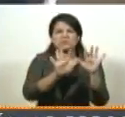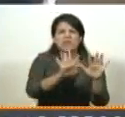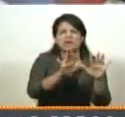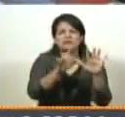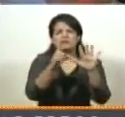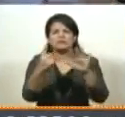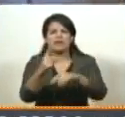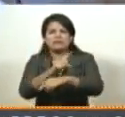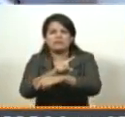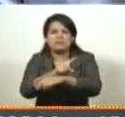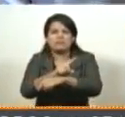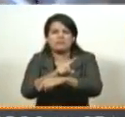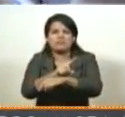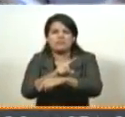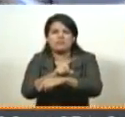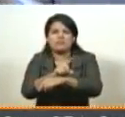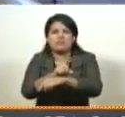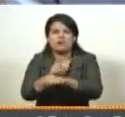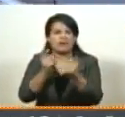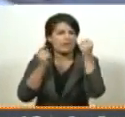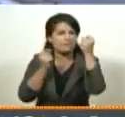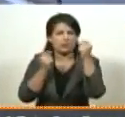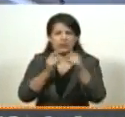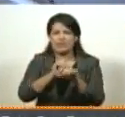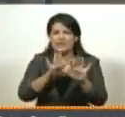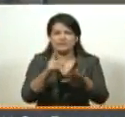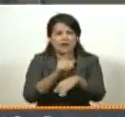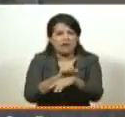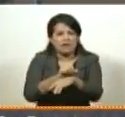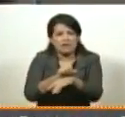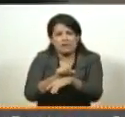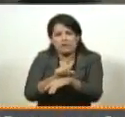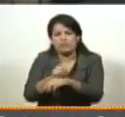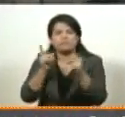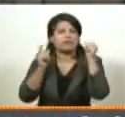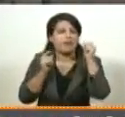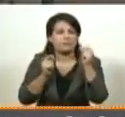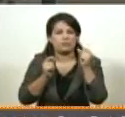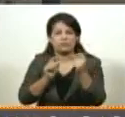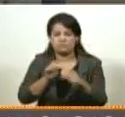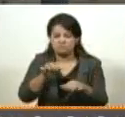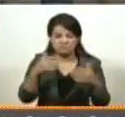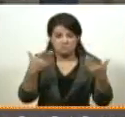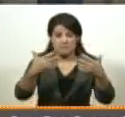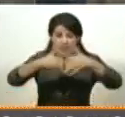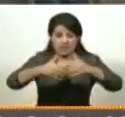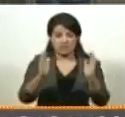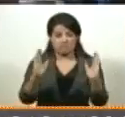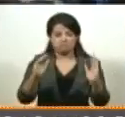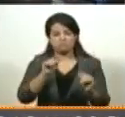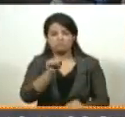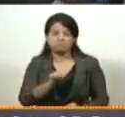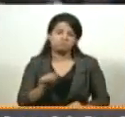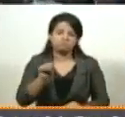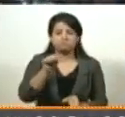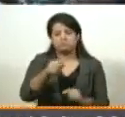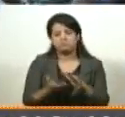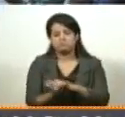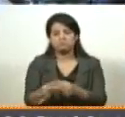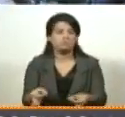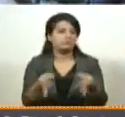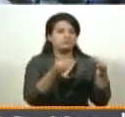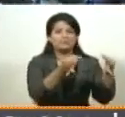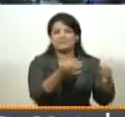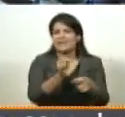16 segundos frente a la máquina. Es un tiempo muy corto porque es una manera muy fácil, muy sencilla